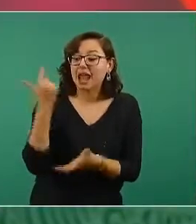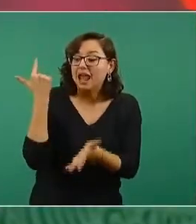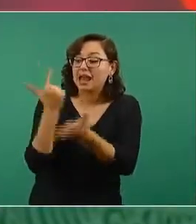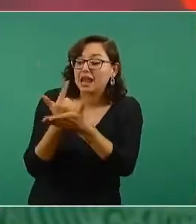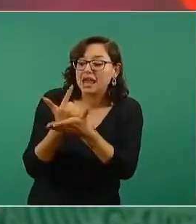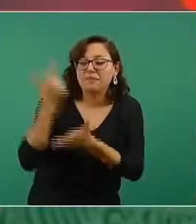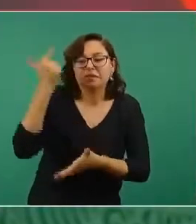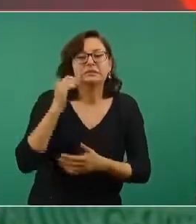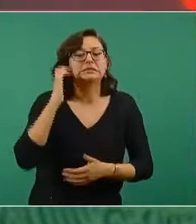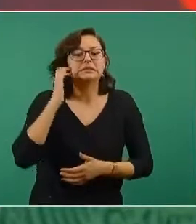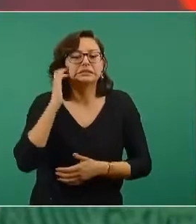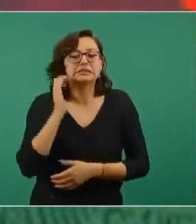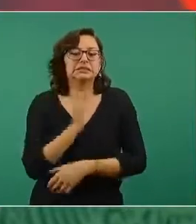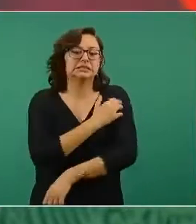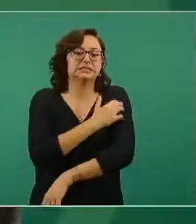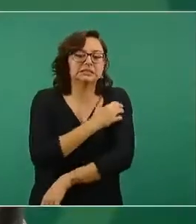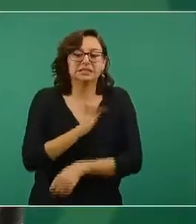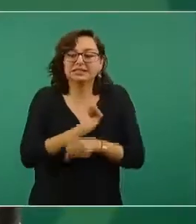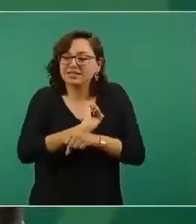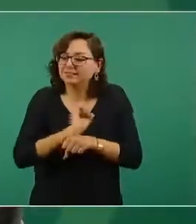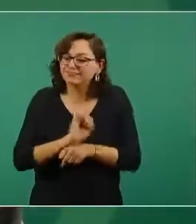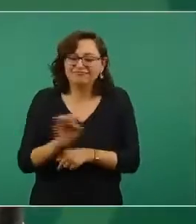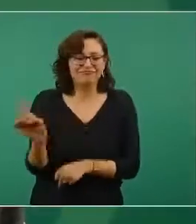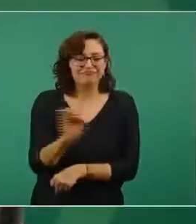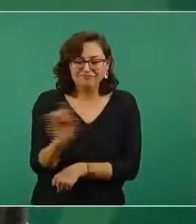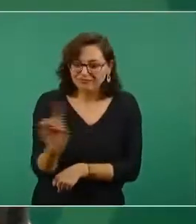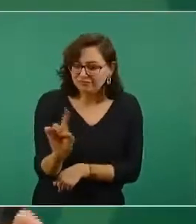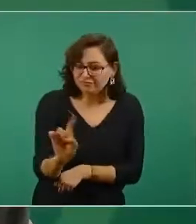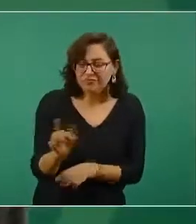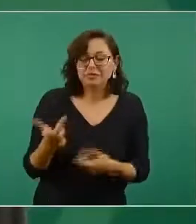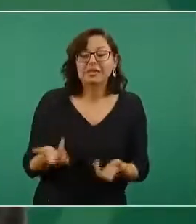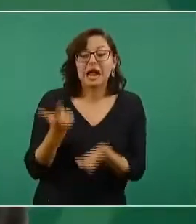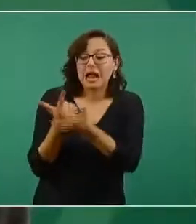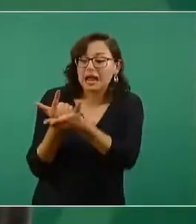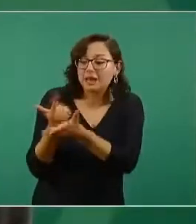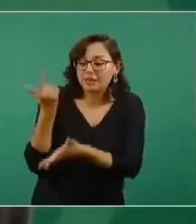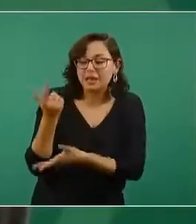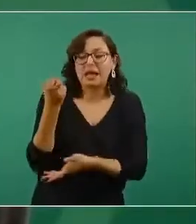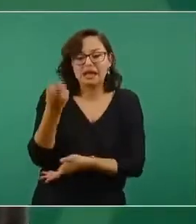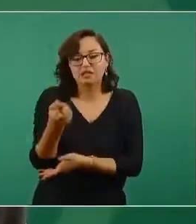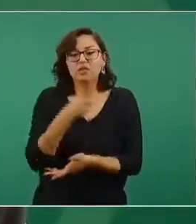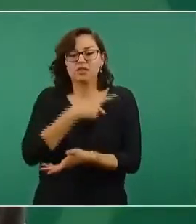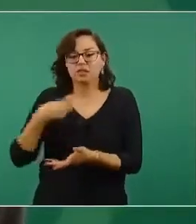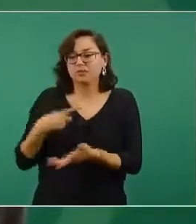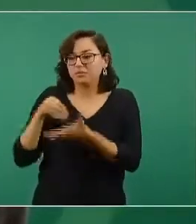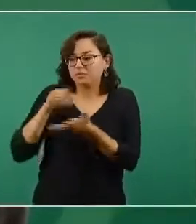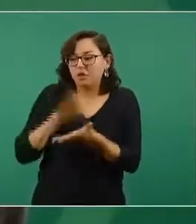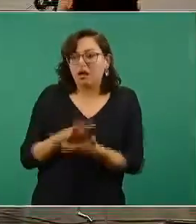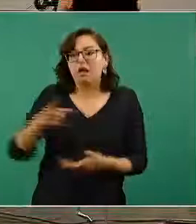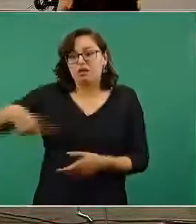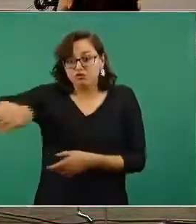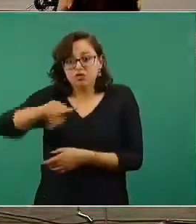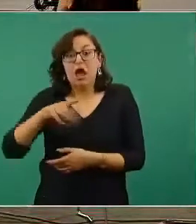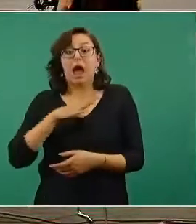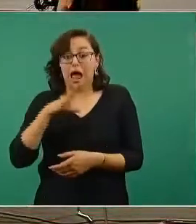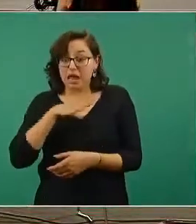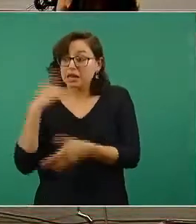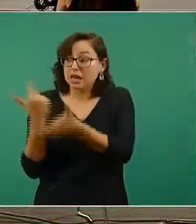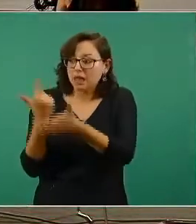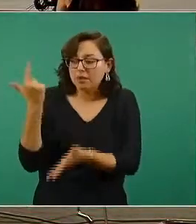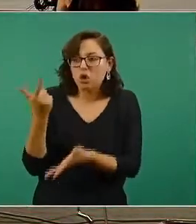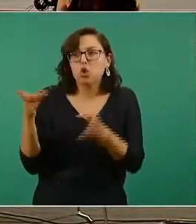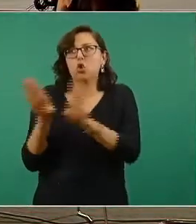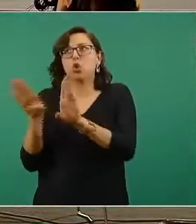contraindicación, y es importante tenerlo registrado porque, bueno, tenemos que ver qué opciones se le ofrecen a esas personas, ¿no?